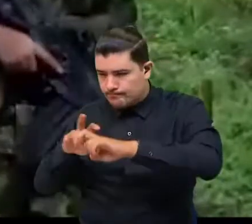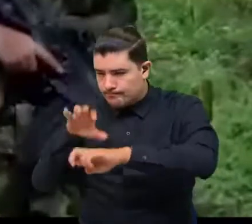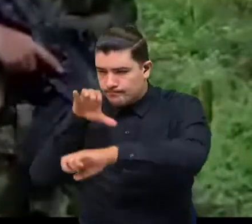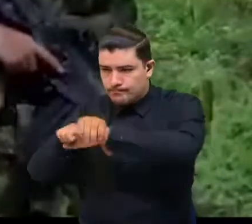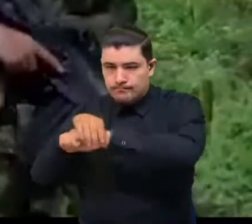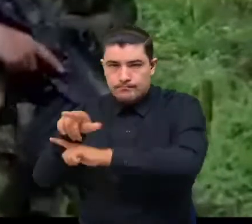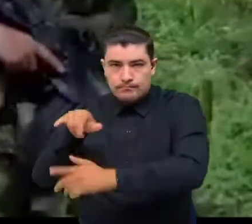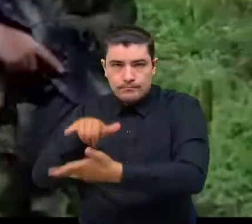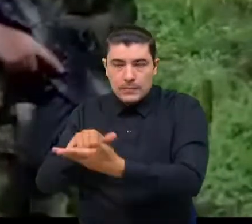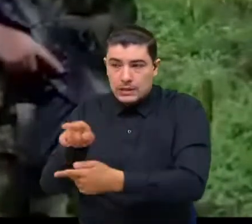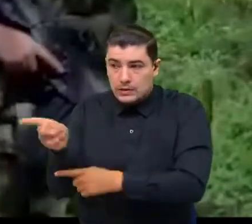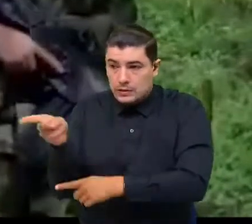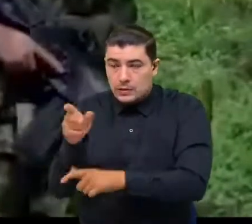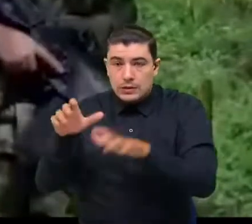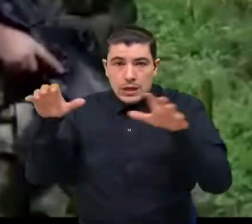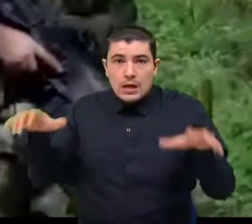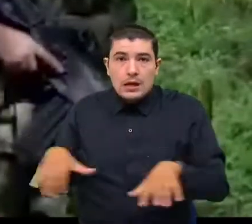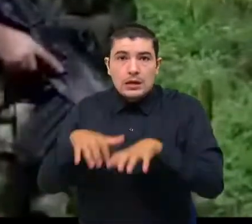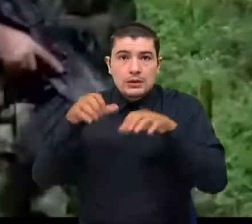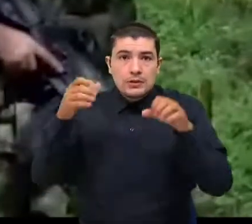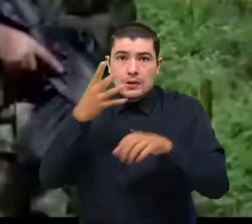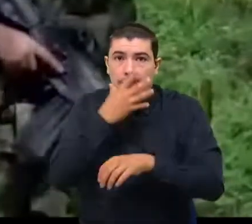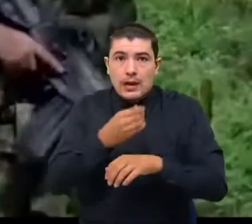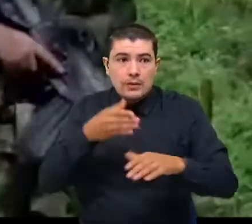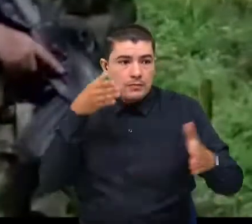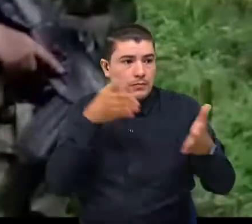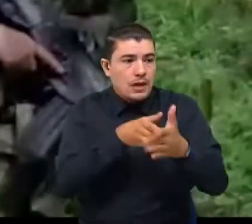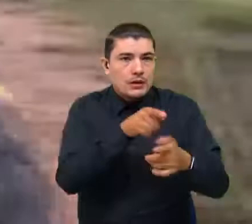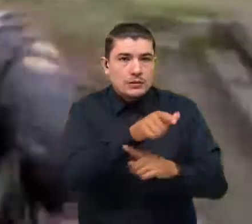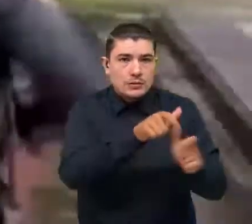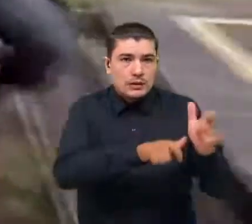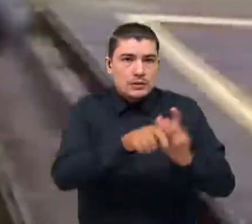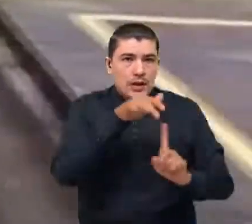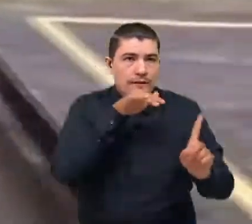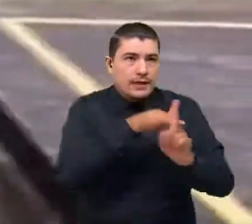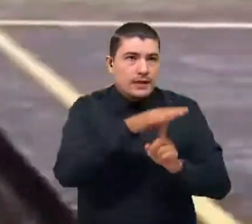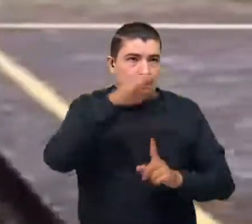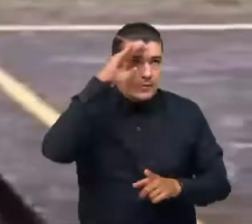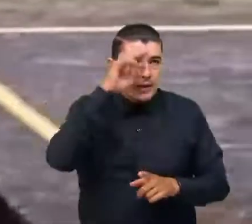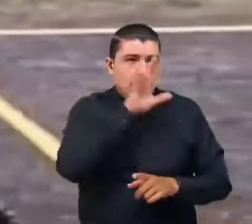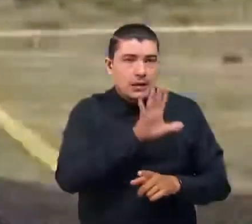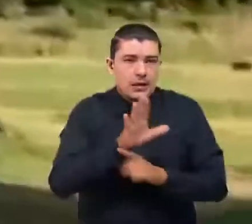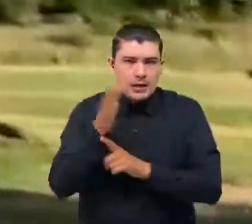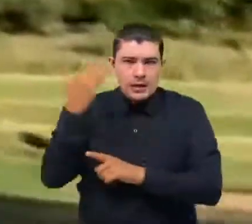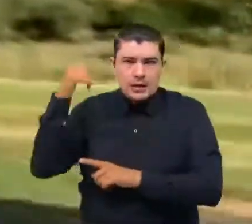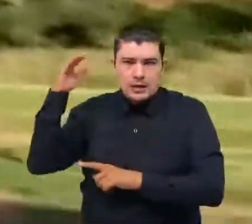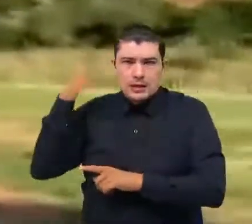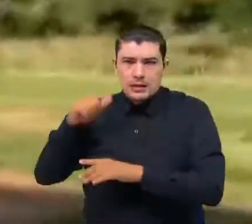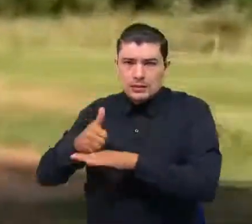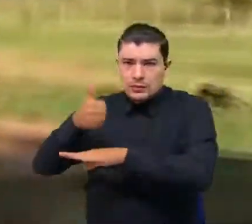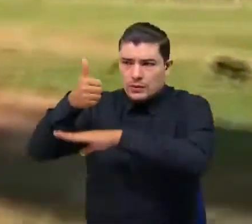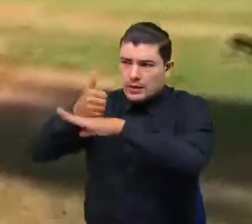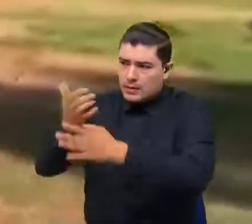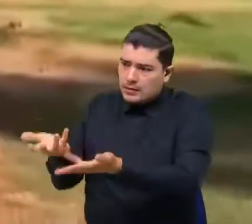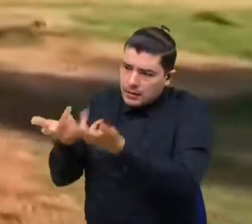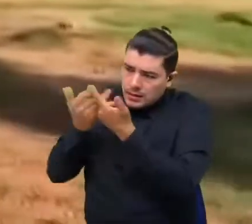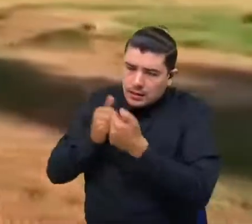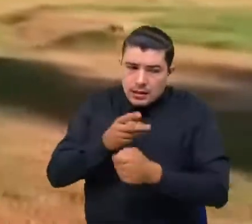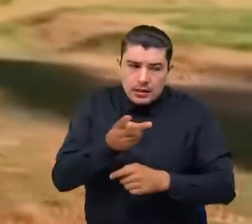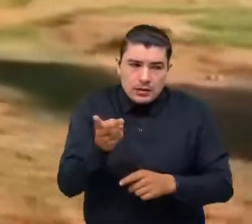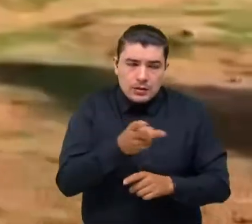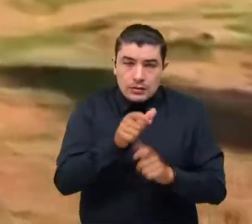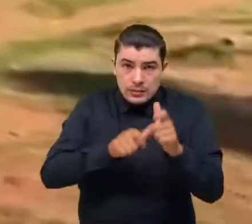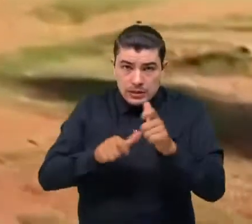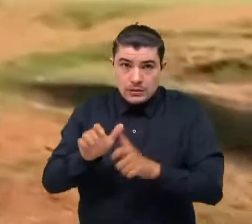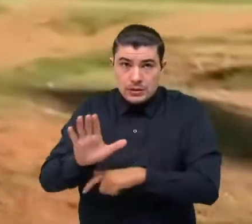quienes venían realizando acciones delictivas en contra de los miembros de la fuerza pública según información entregada por las autoridades los capturados